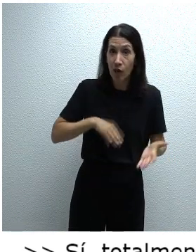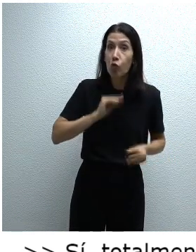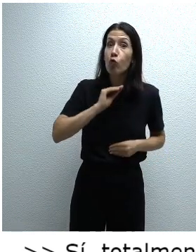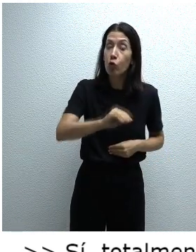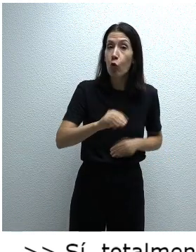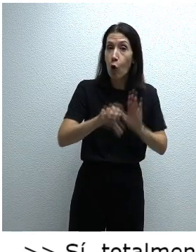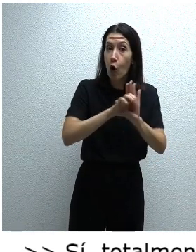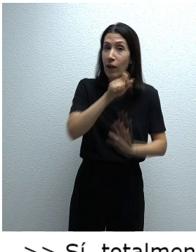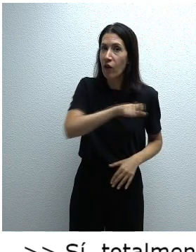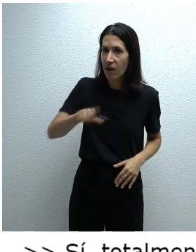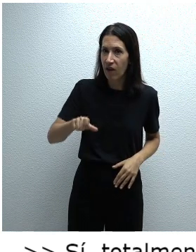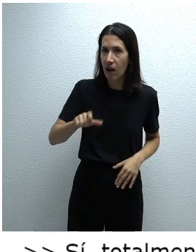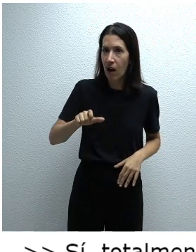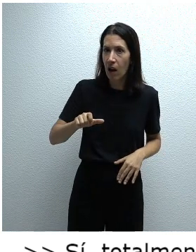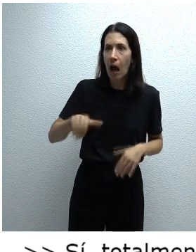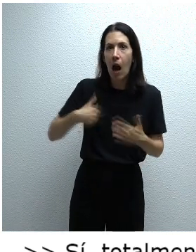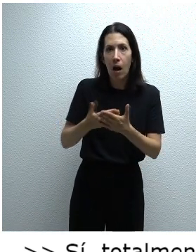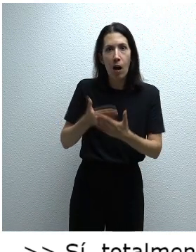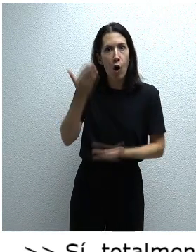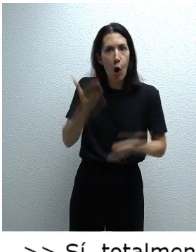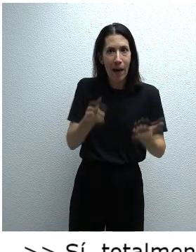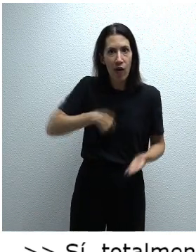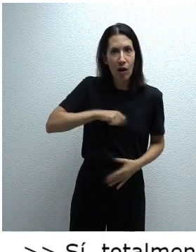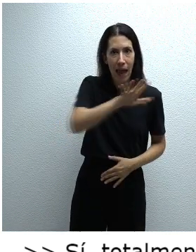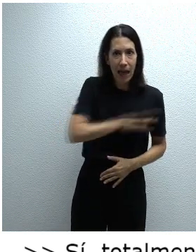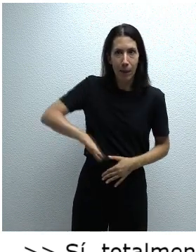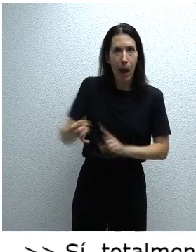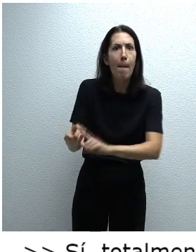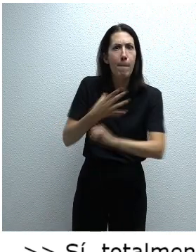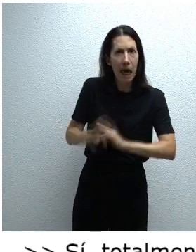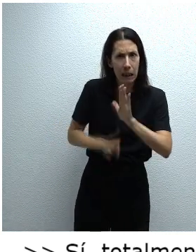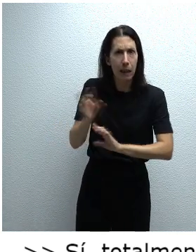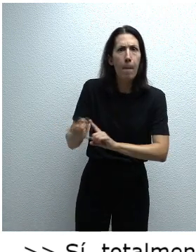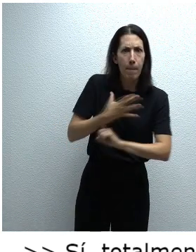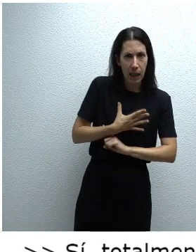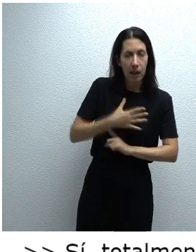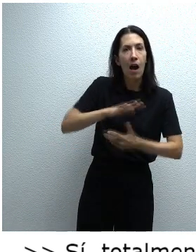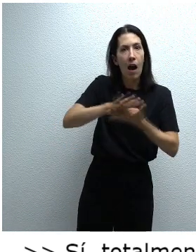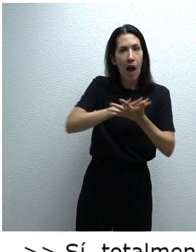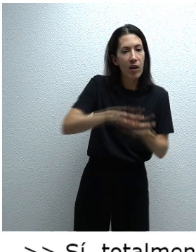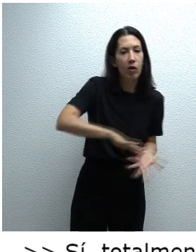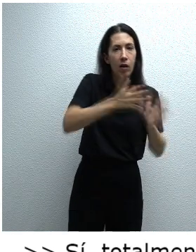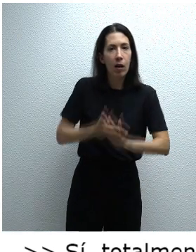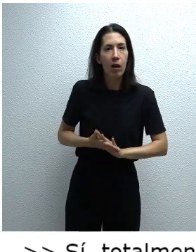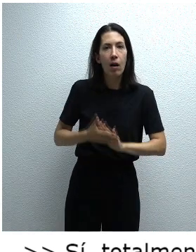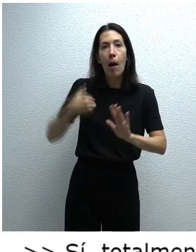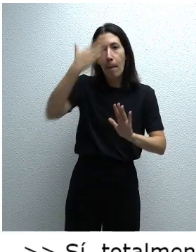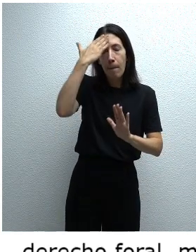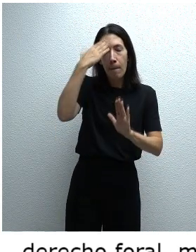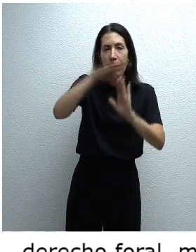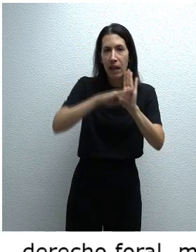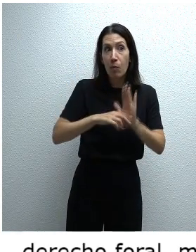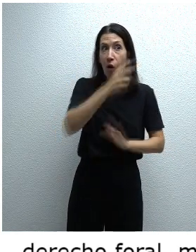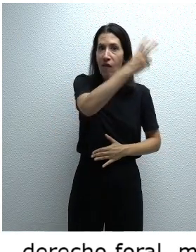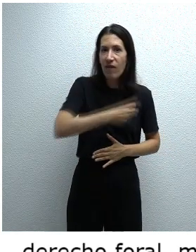Cataluña, estaba bastante más avanzado que la legislación común en la aplicación de los principios derivados de la Convención. Ahora